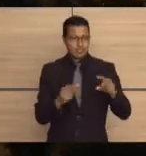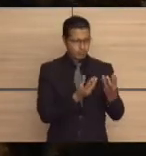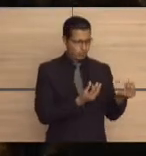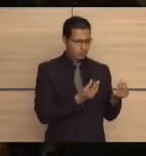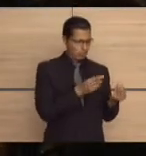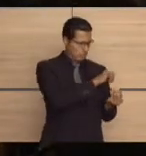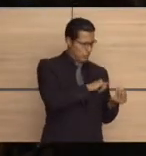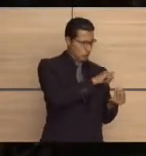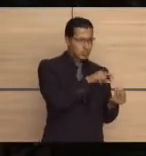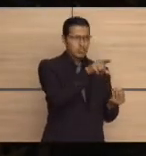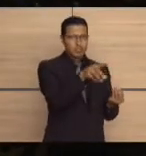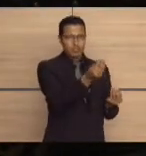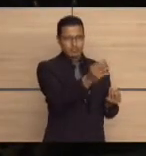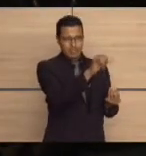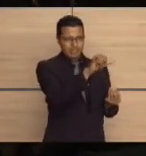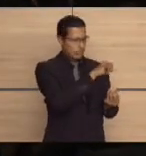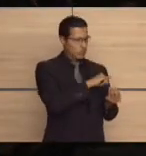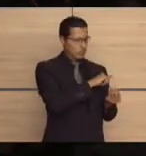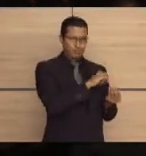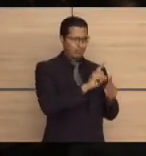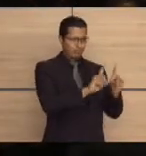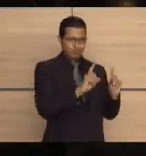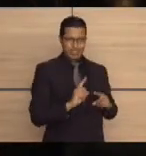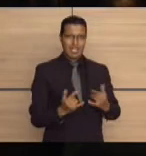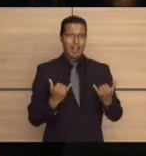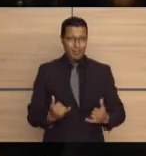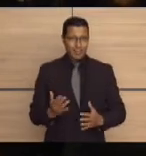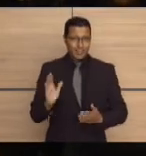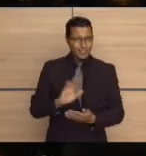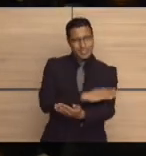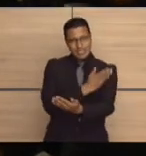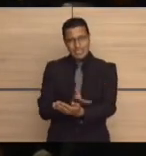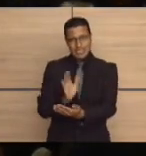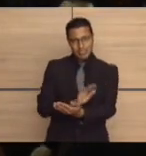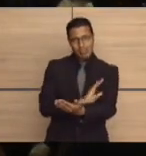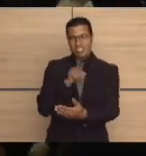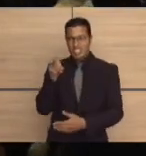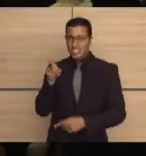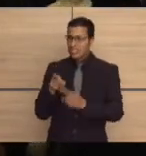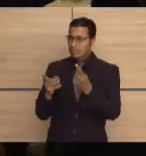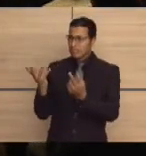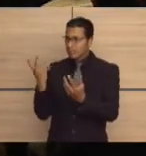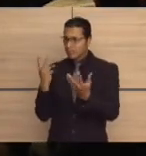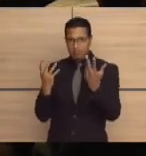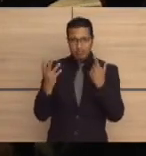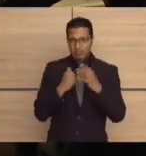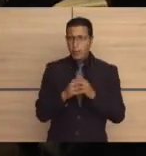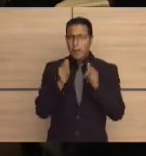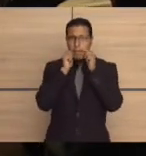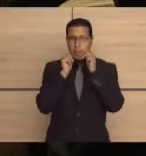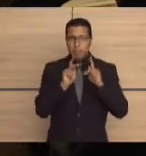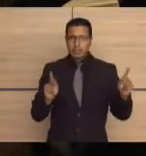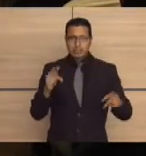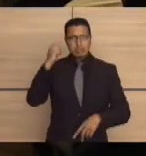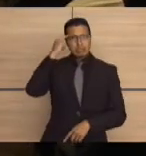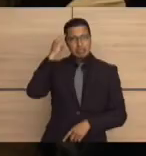Por eso es tan interesante el eco que uno encuentra incluso en la música popular de personas que consideran que es